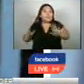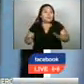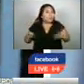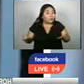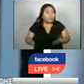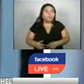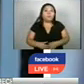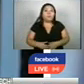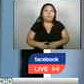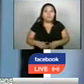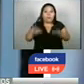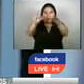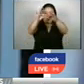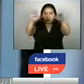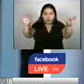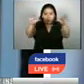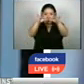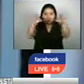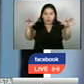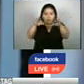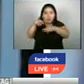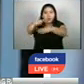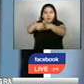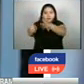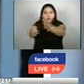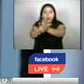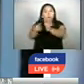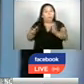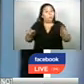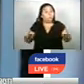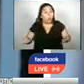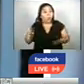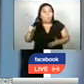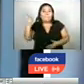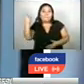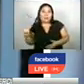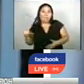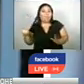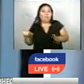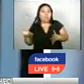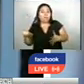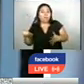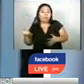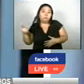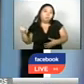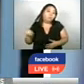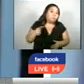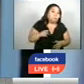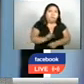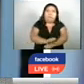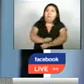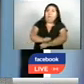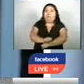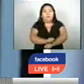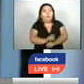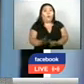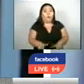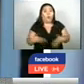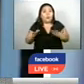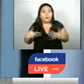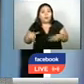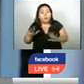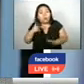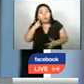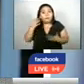publicó la cuenta de la Asamblea Legislativa cuando esta persona fue retenido y ahora se encuentra,